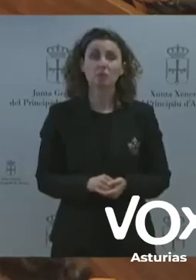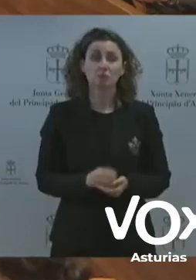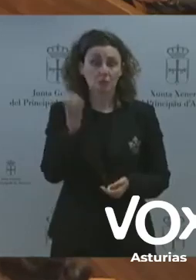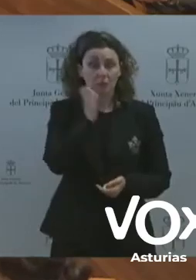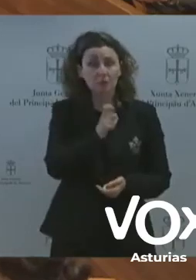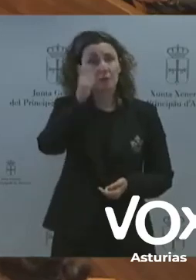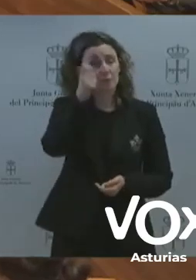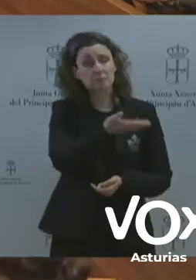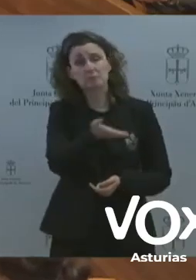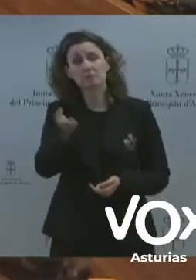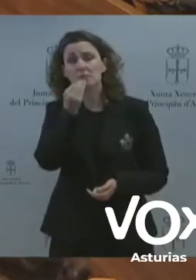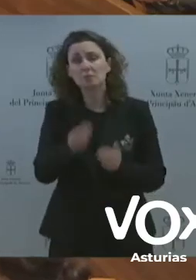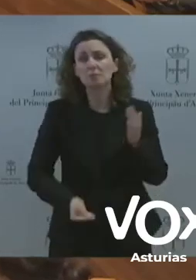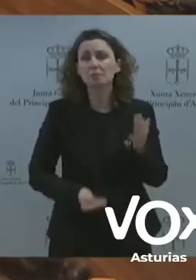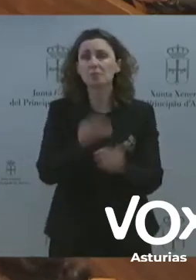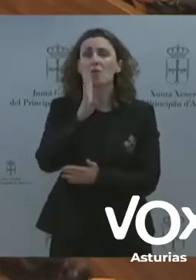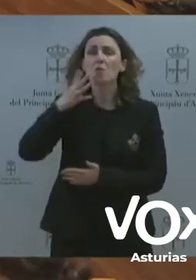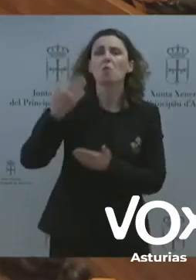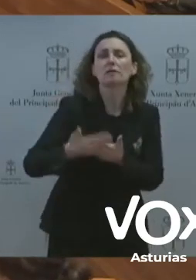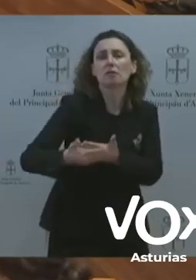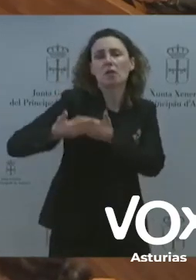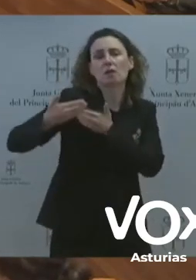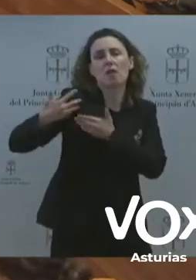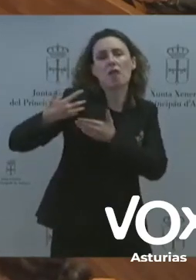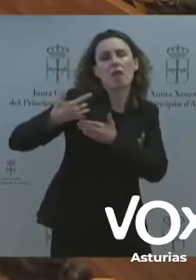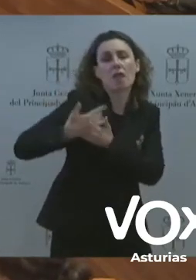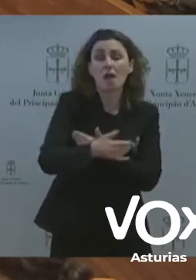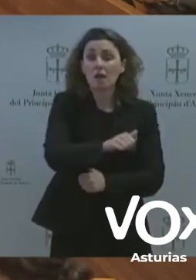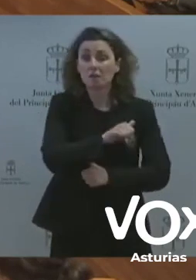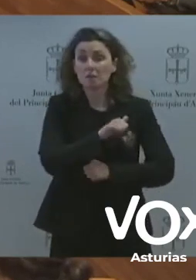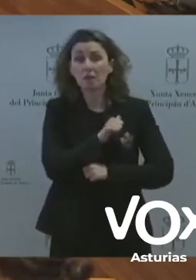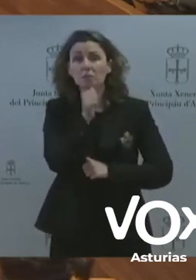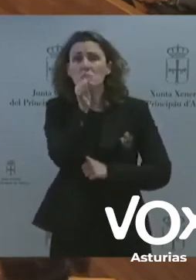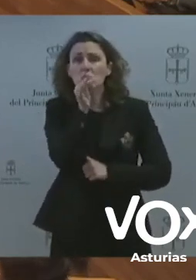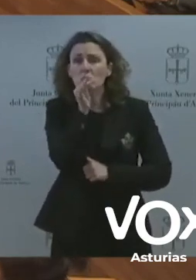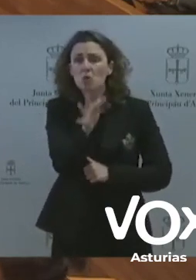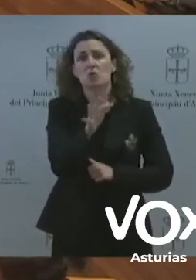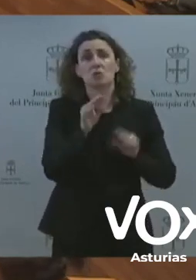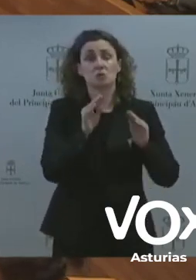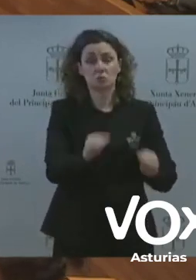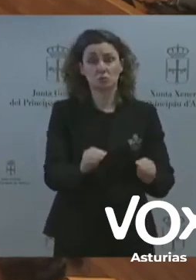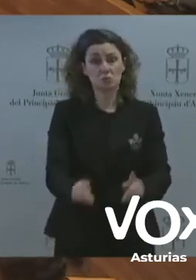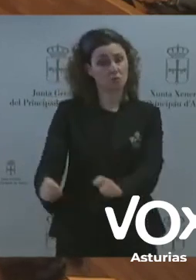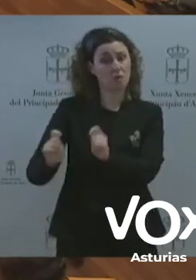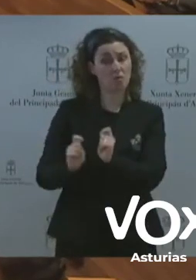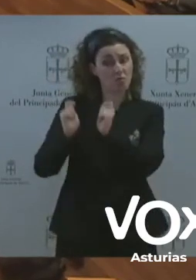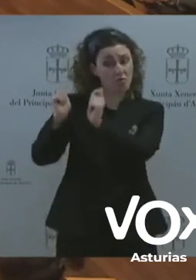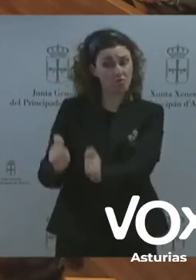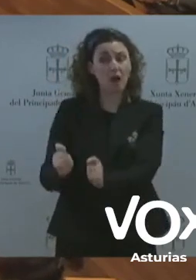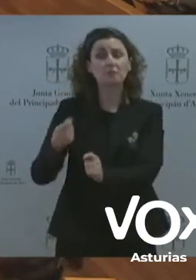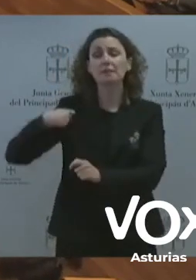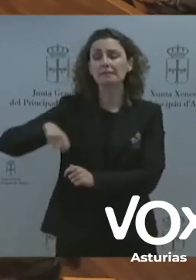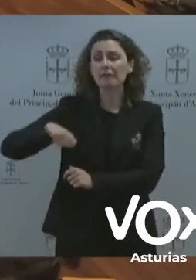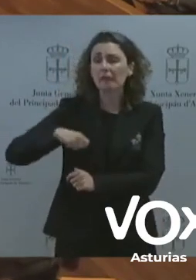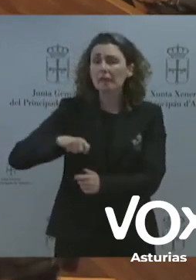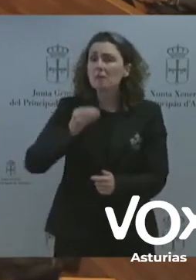años llevamos esperando por sus promesas de investidura, señor Barbón, oyéndole pregonar eso de la mejor Asturias, esperando, mire, por la